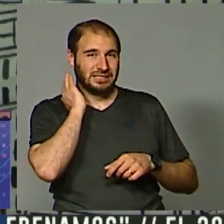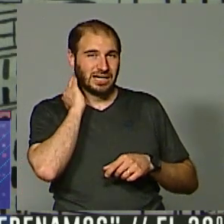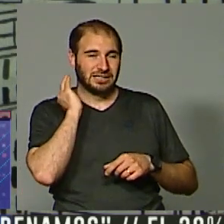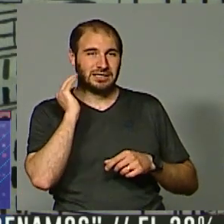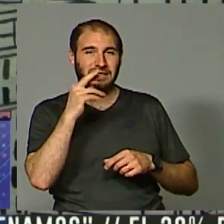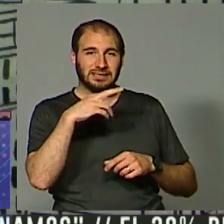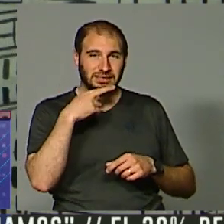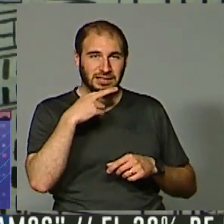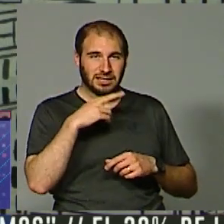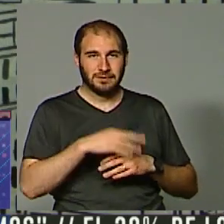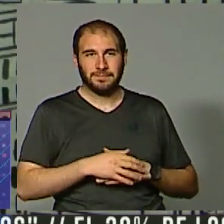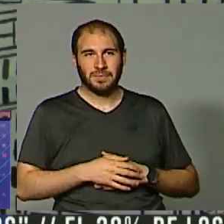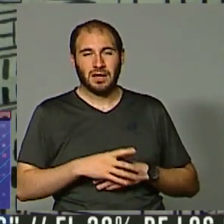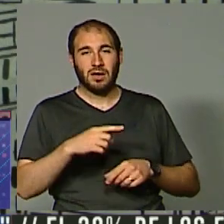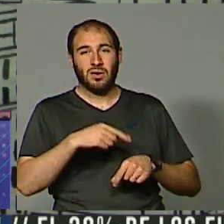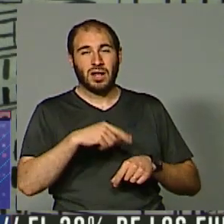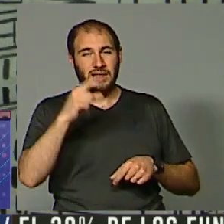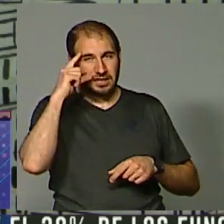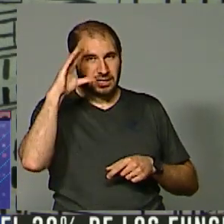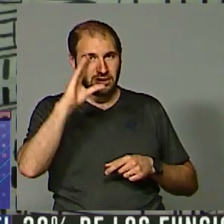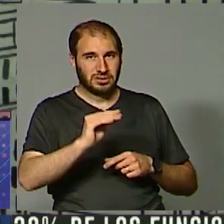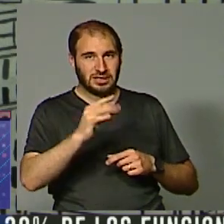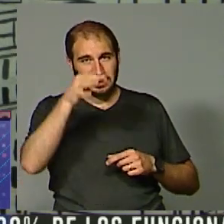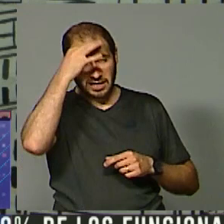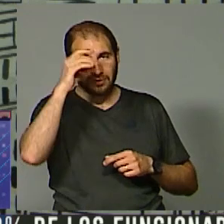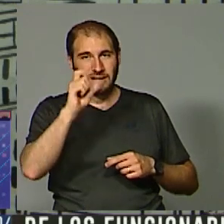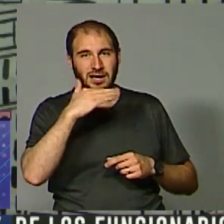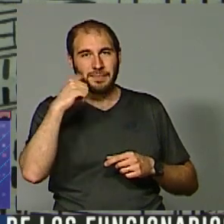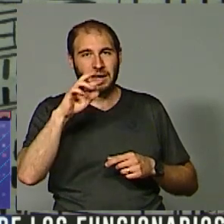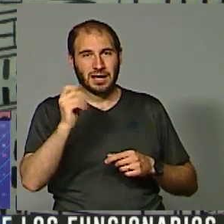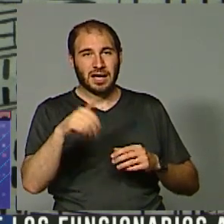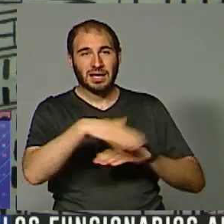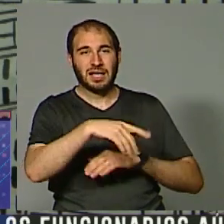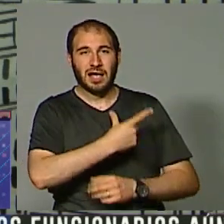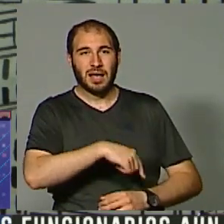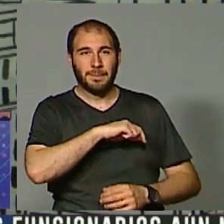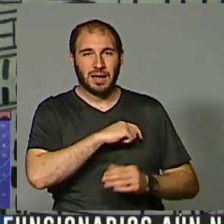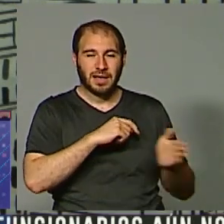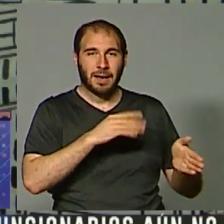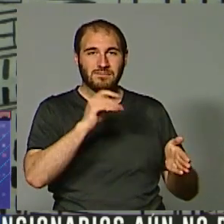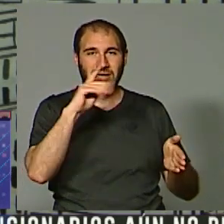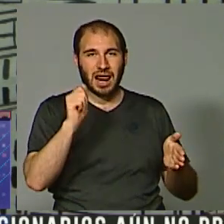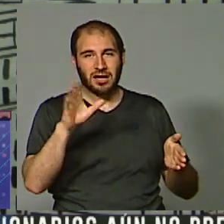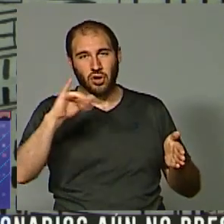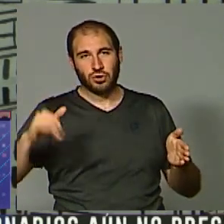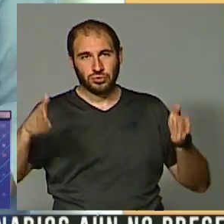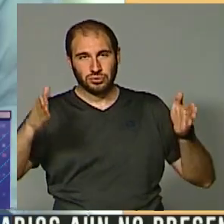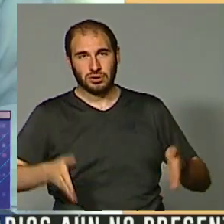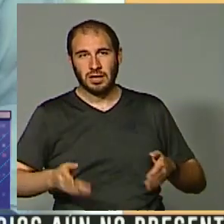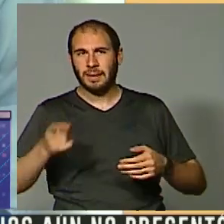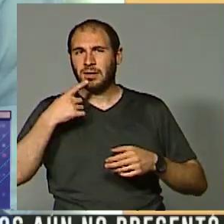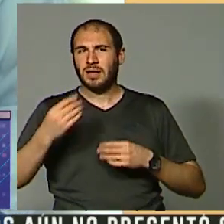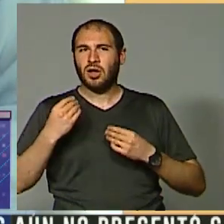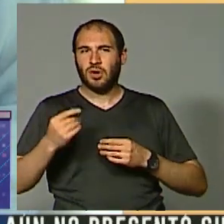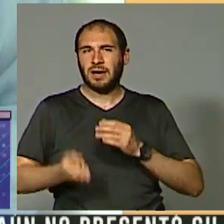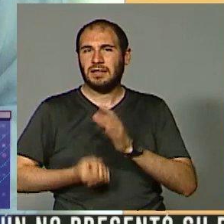y 17, a las 22 horas, en el Teatro Cajamarca, que es en la calle España, entre Barcala y Godoy Cruz. ¿Cómo te fue en